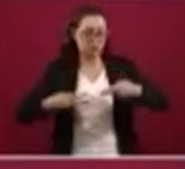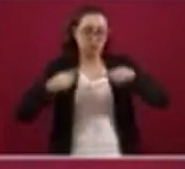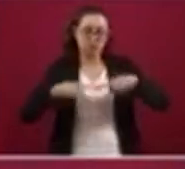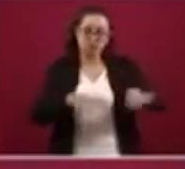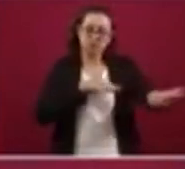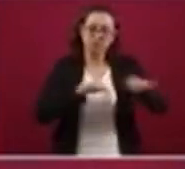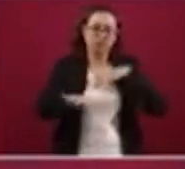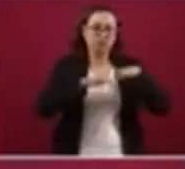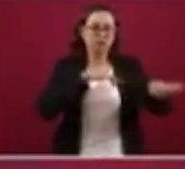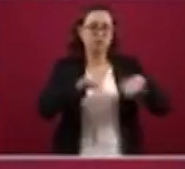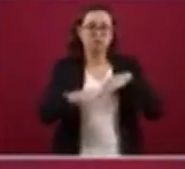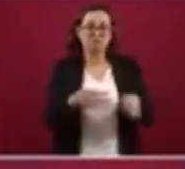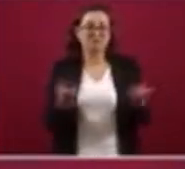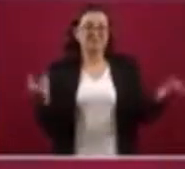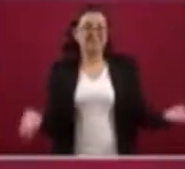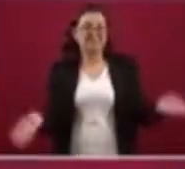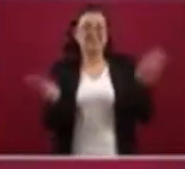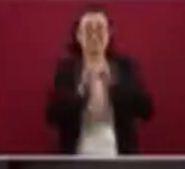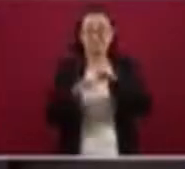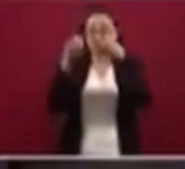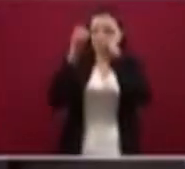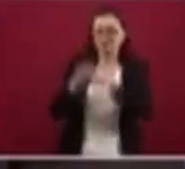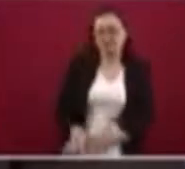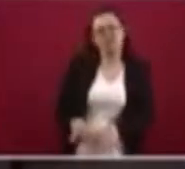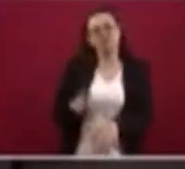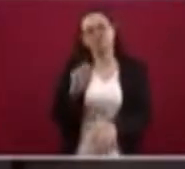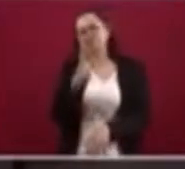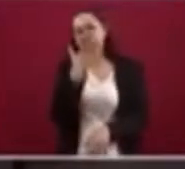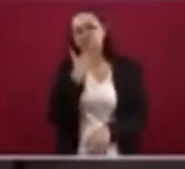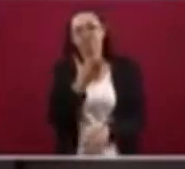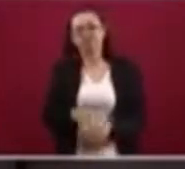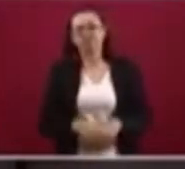se cierra esa mina